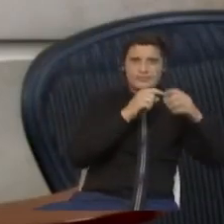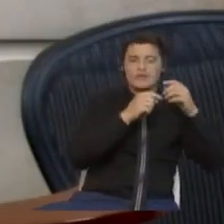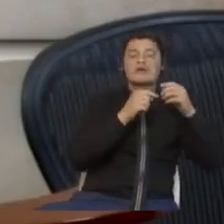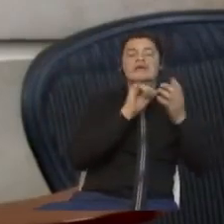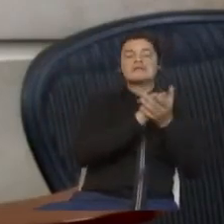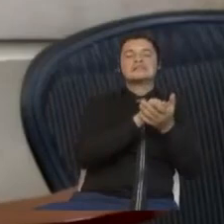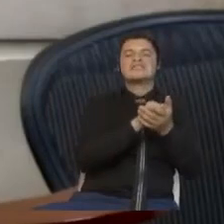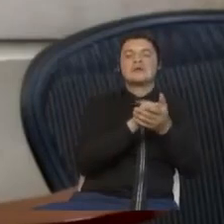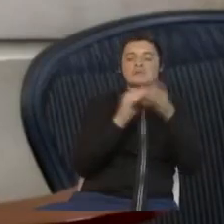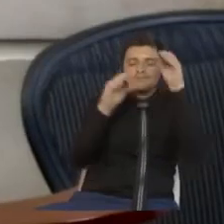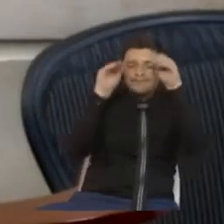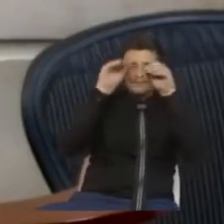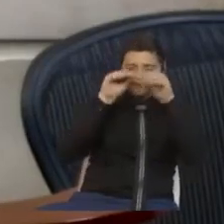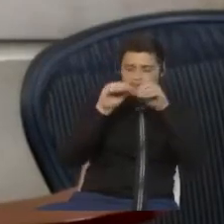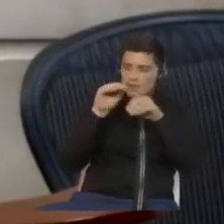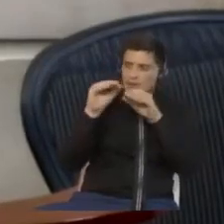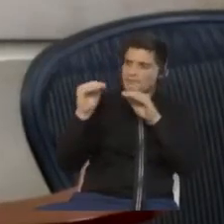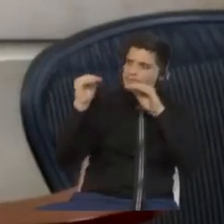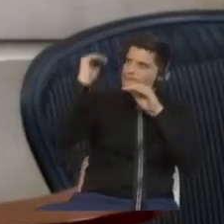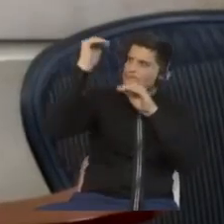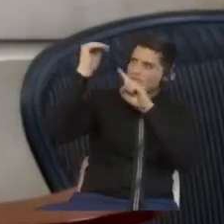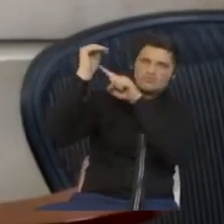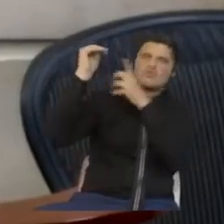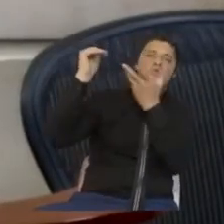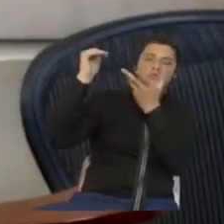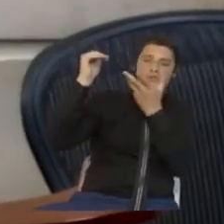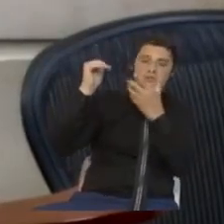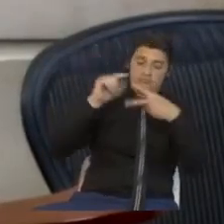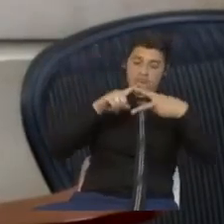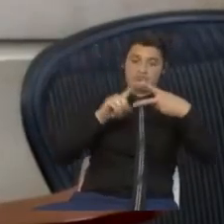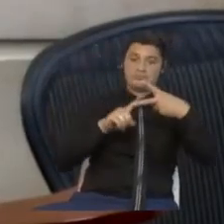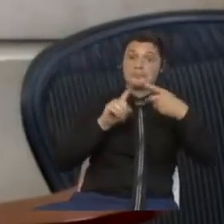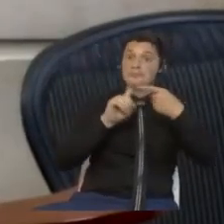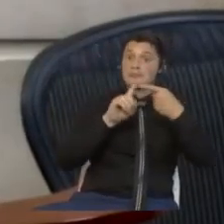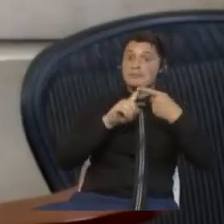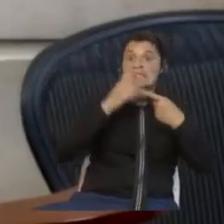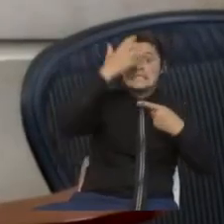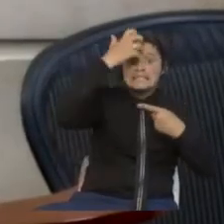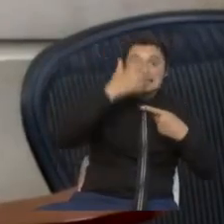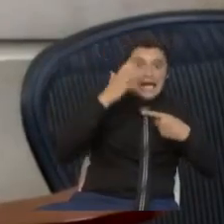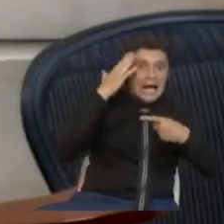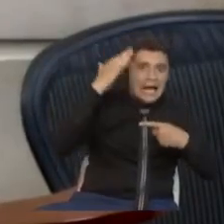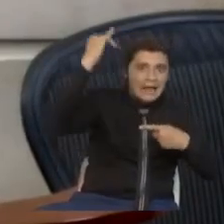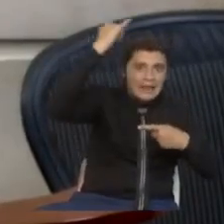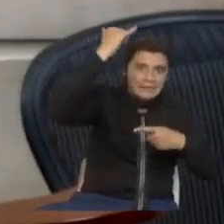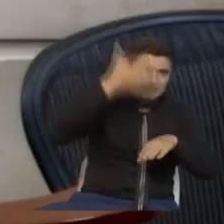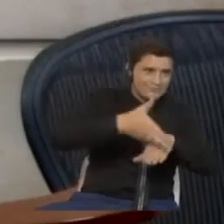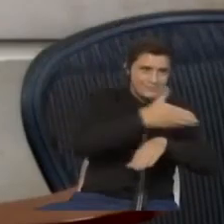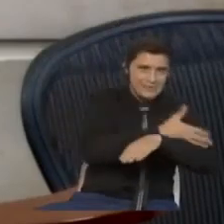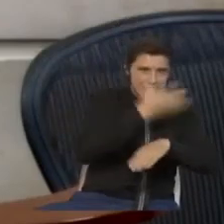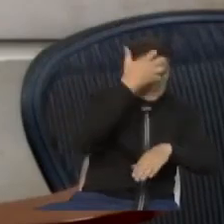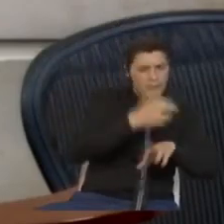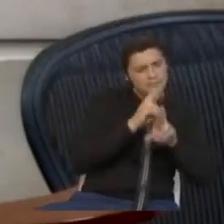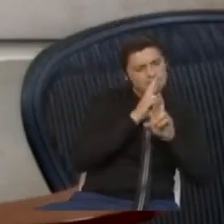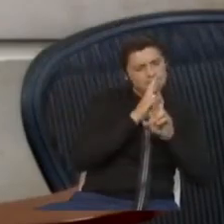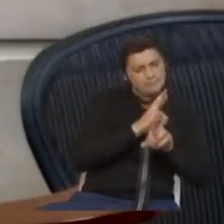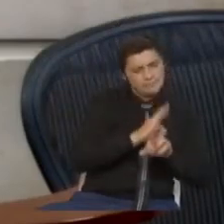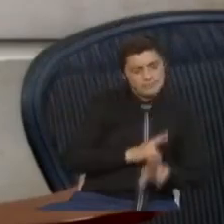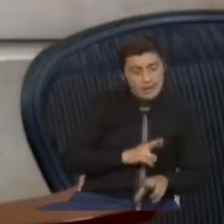construido con base en dos cosas el resultado del examen académico que presentaron los aspirantes